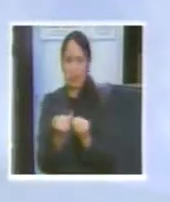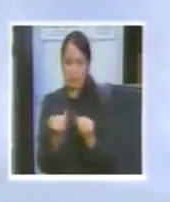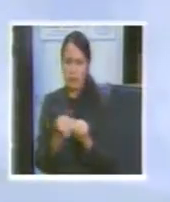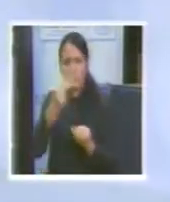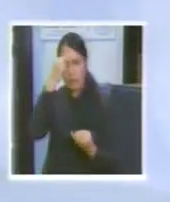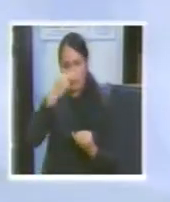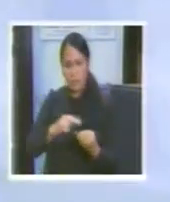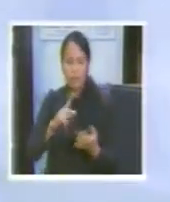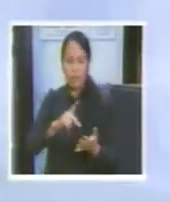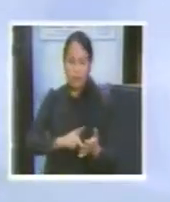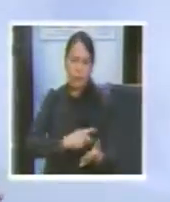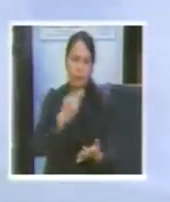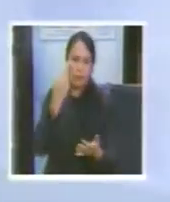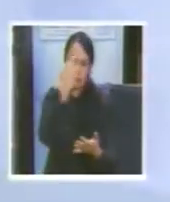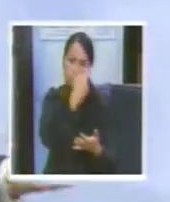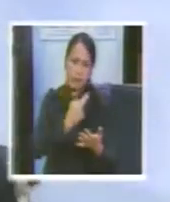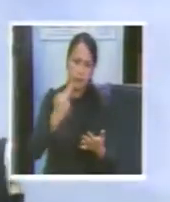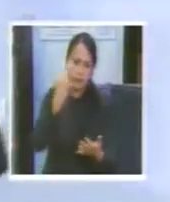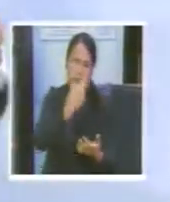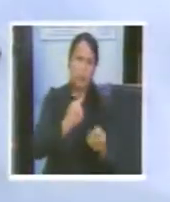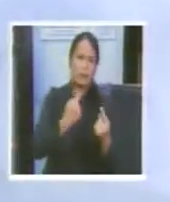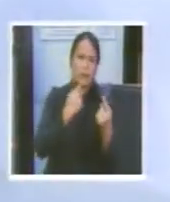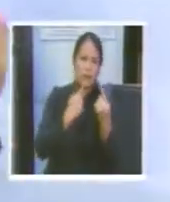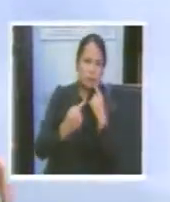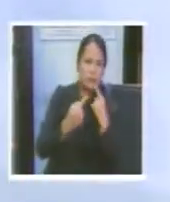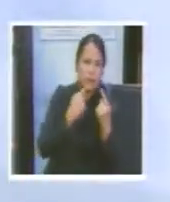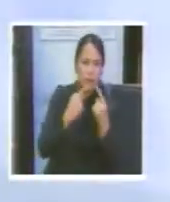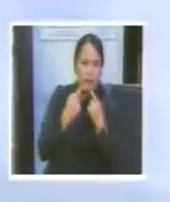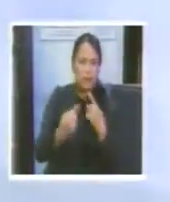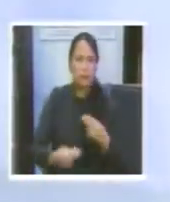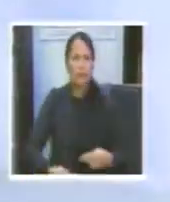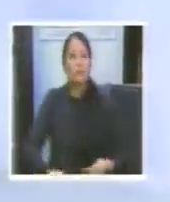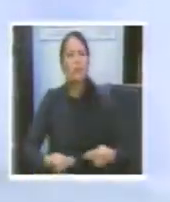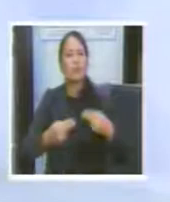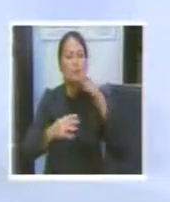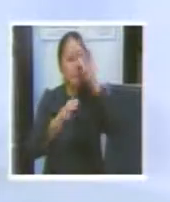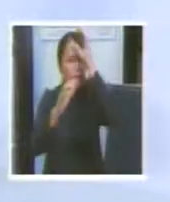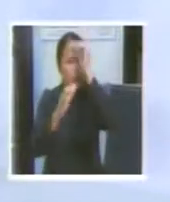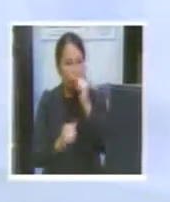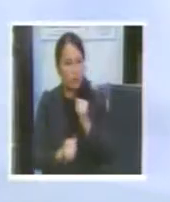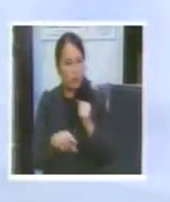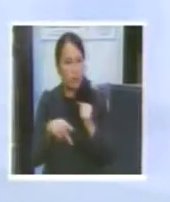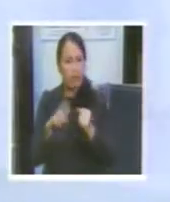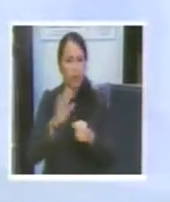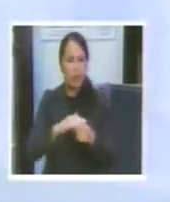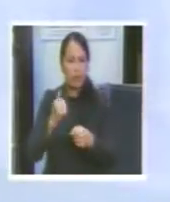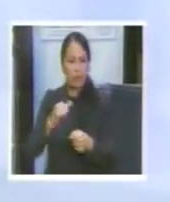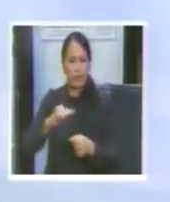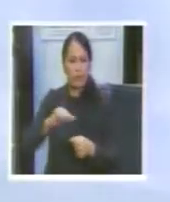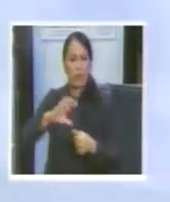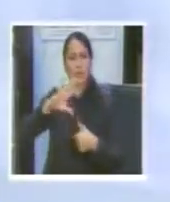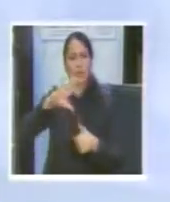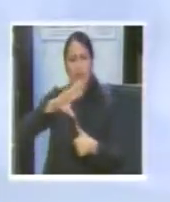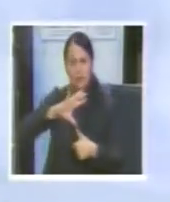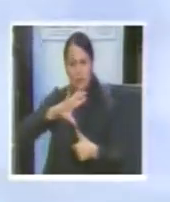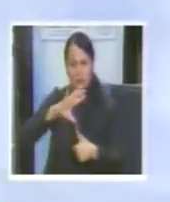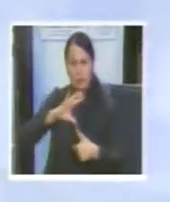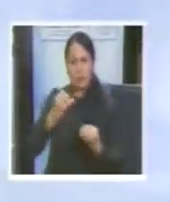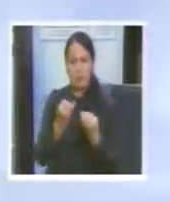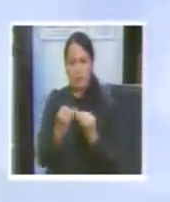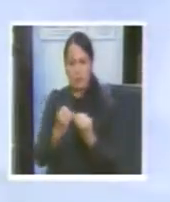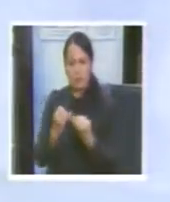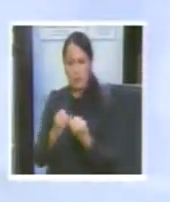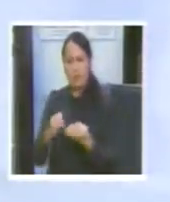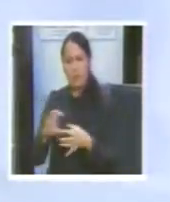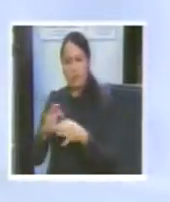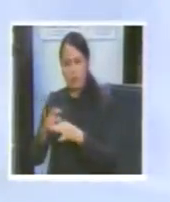su negociación, además de lo que está haciendo con Europa, porque siendo parte de América del Norte, somos parte de la cadena